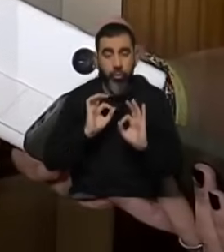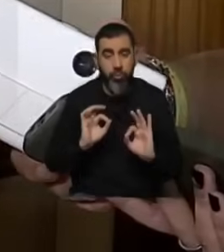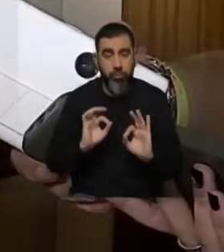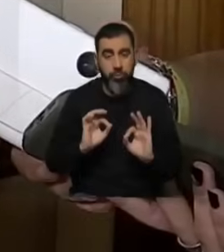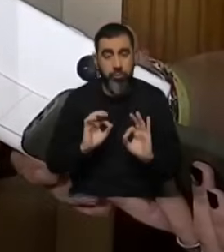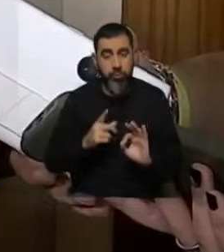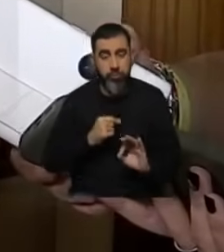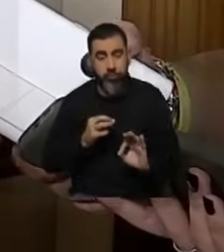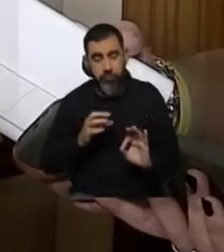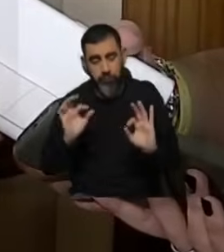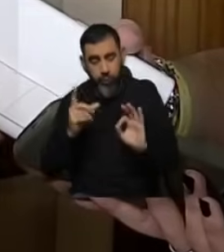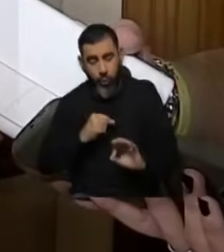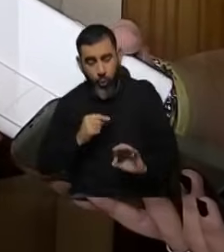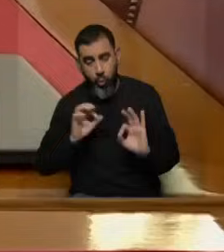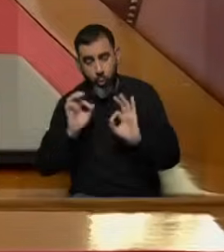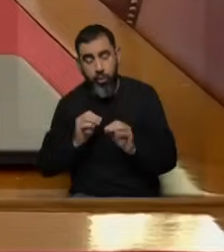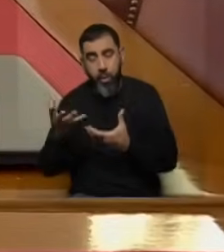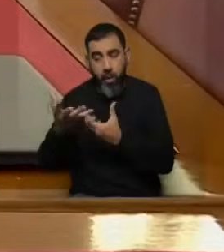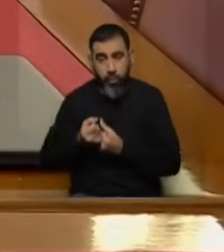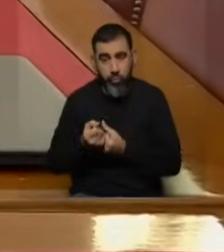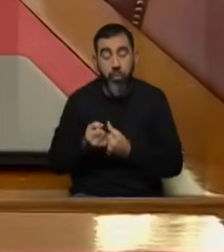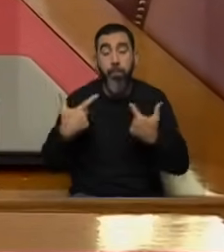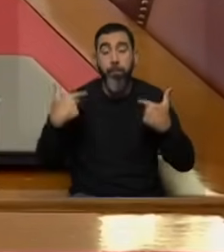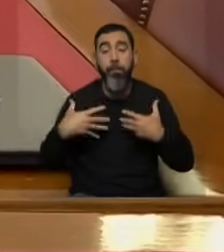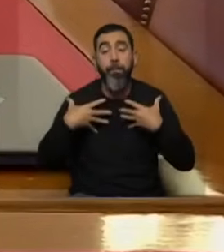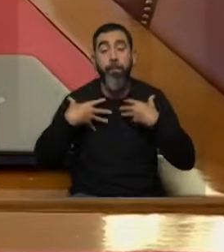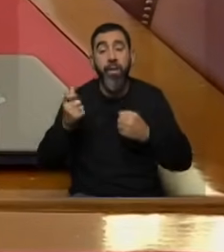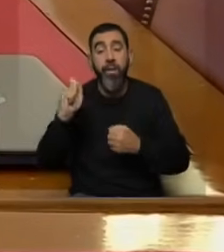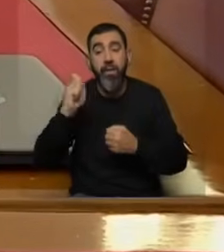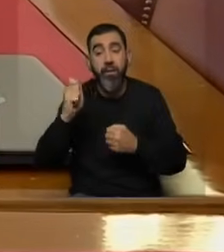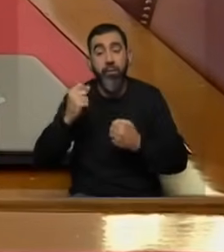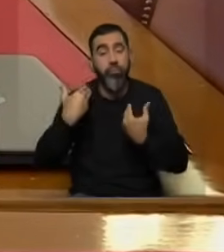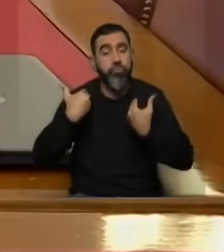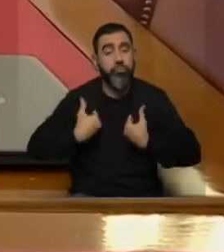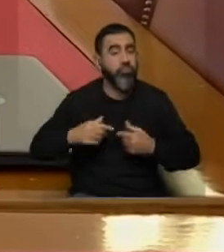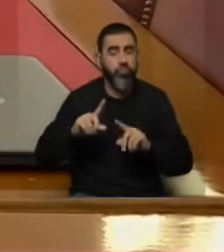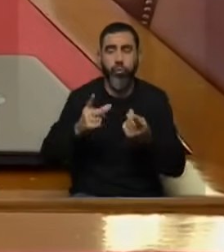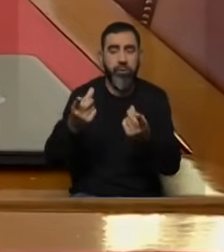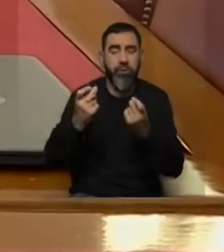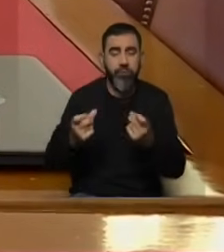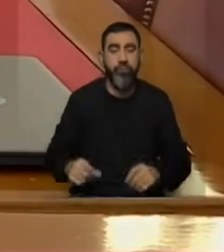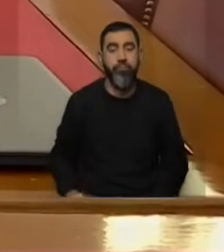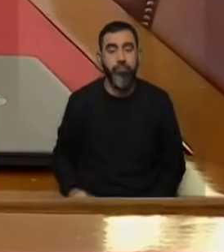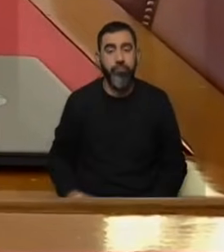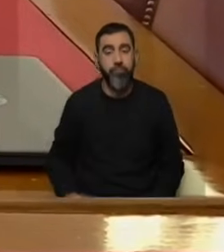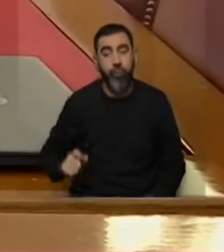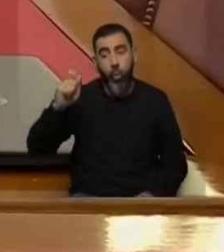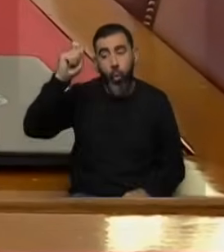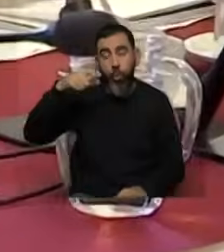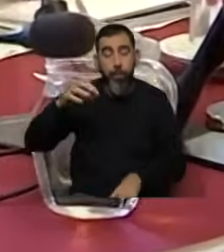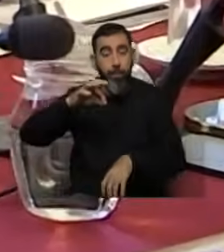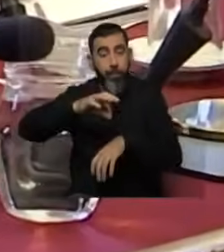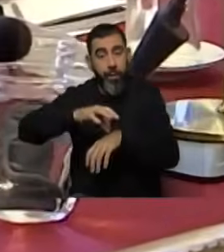y con el apoyo que necesite para el Ministerio de salud pública la posición es que no se necesita se recabó la opinión del colegio